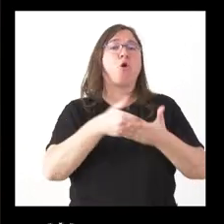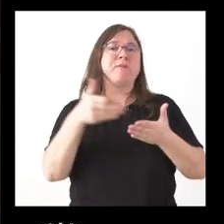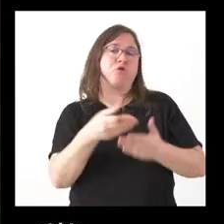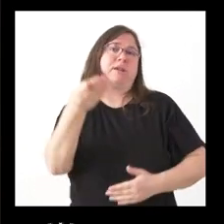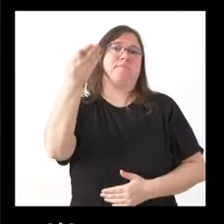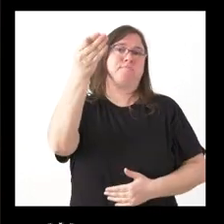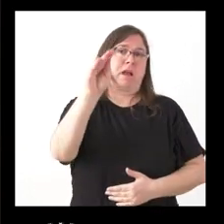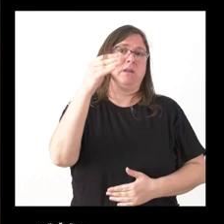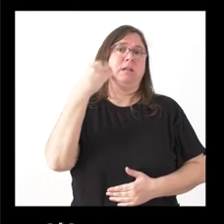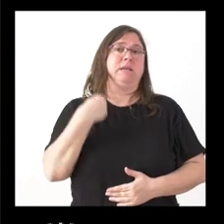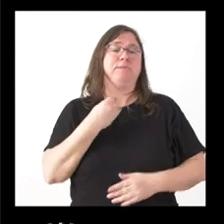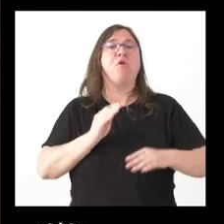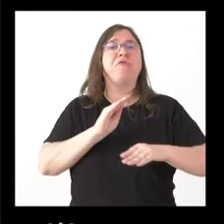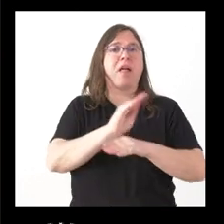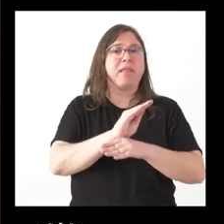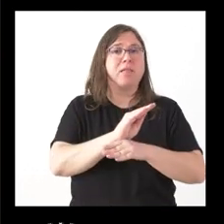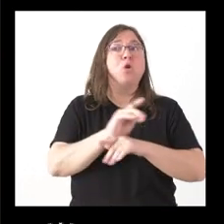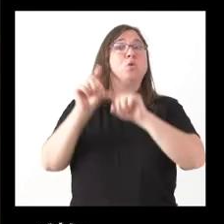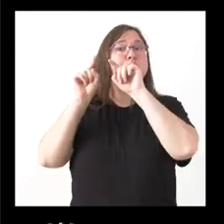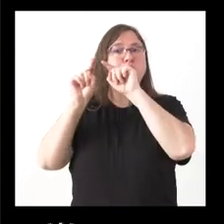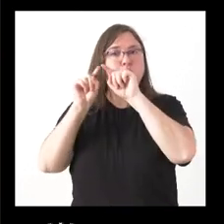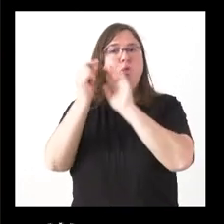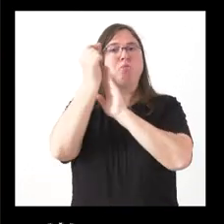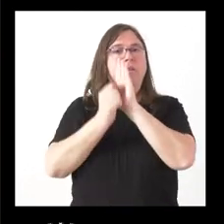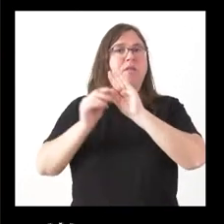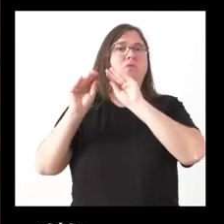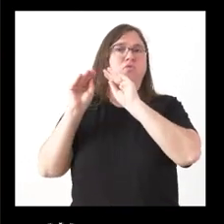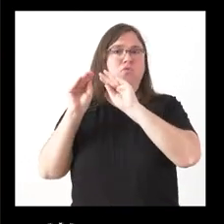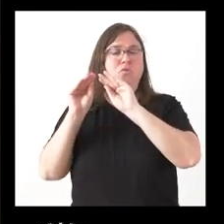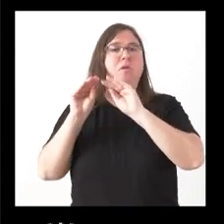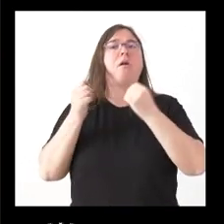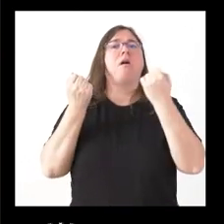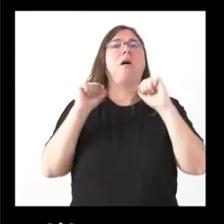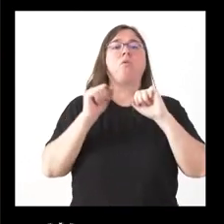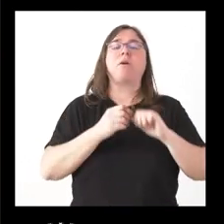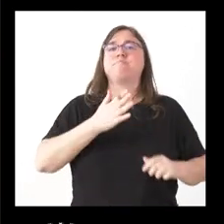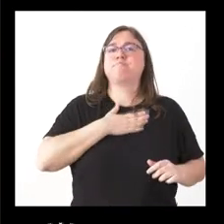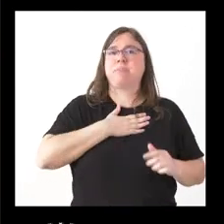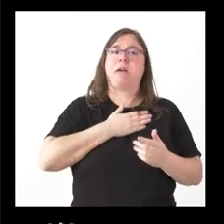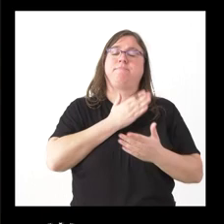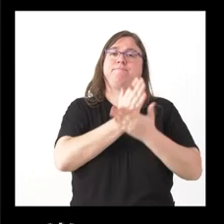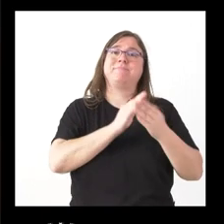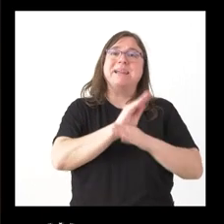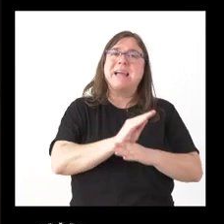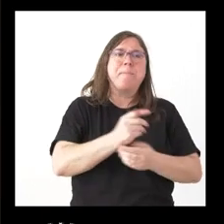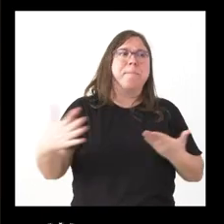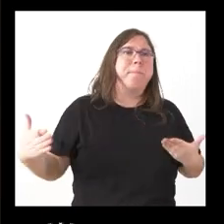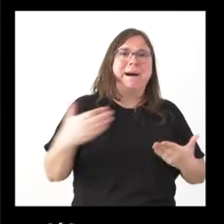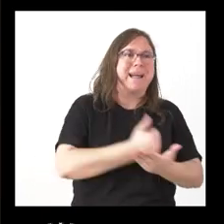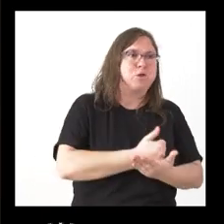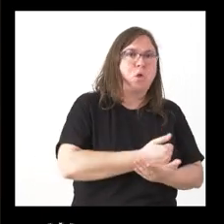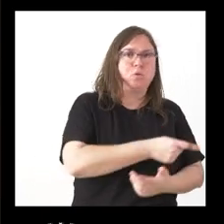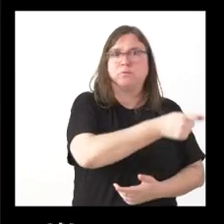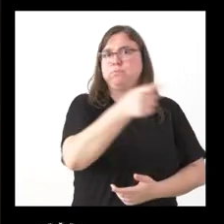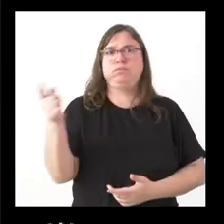esa financiación de su medida al margen de que nuestras ayudas al alquiler llegan a todos los